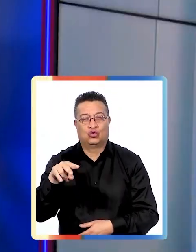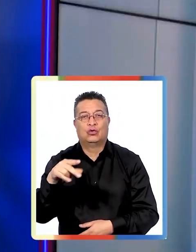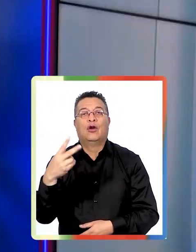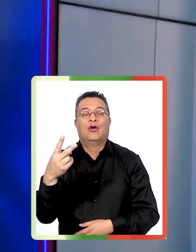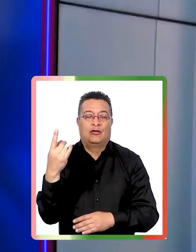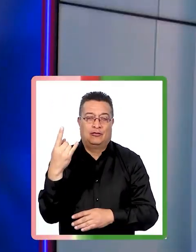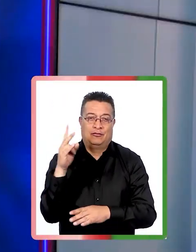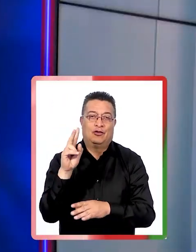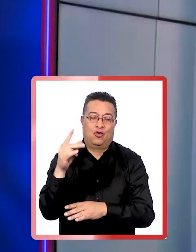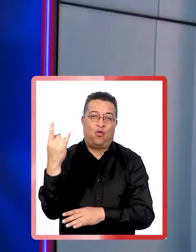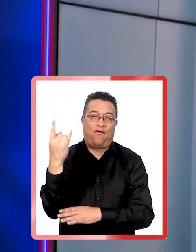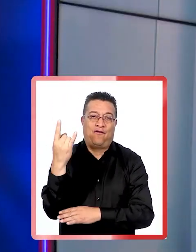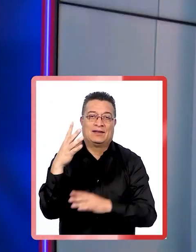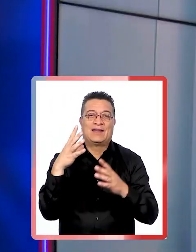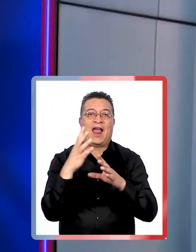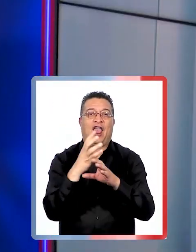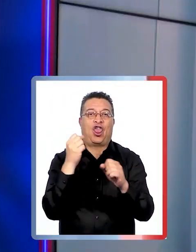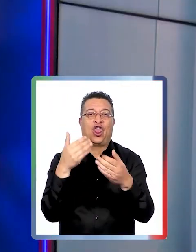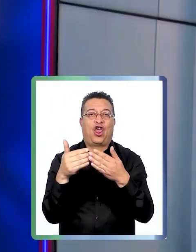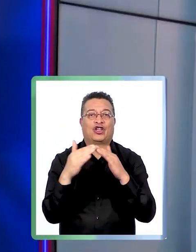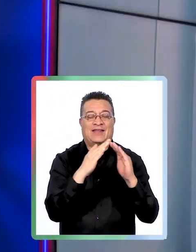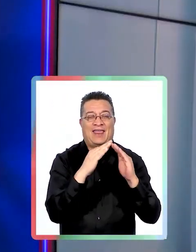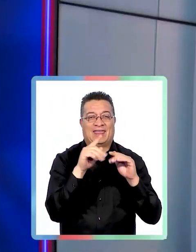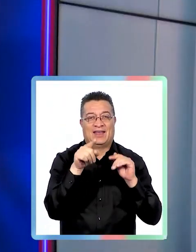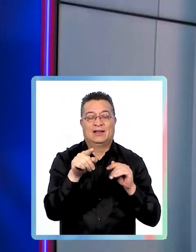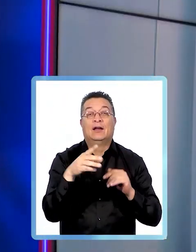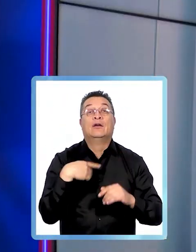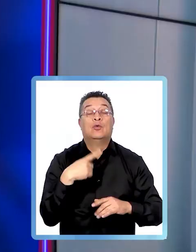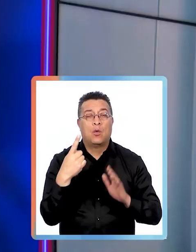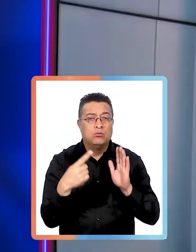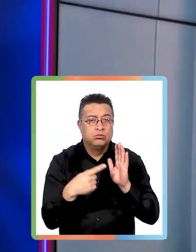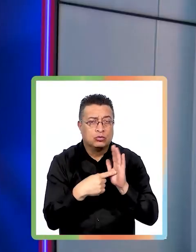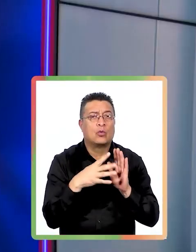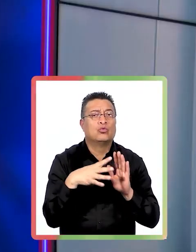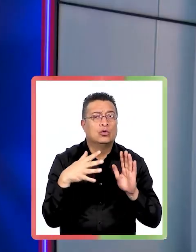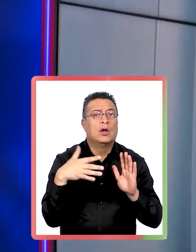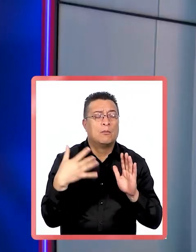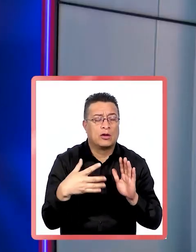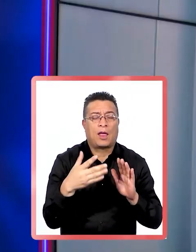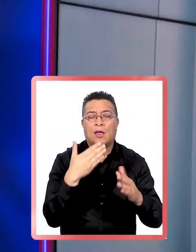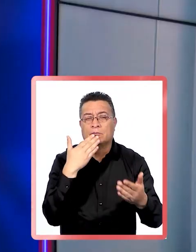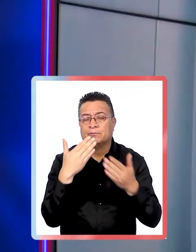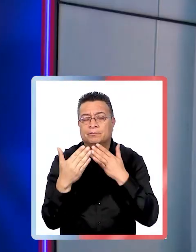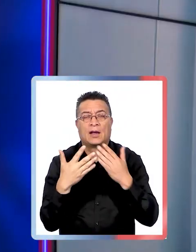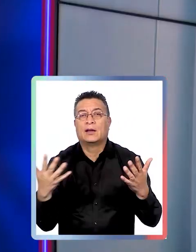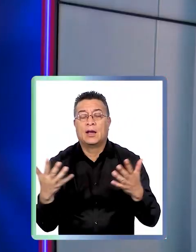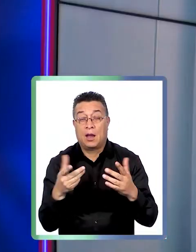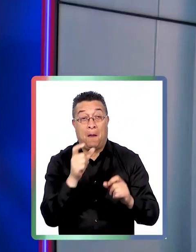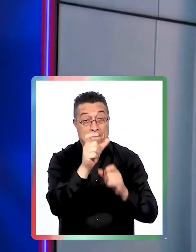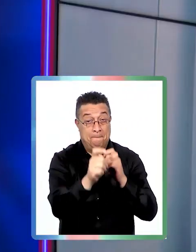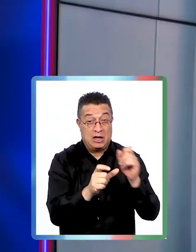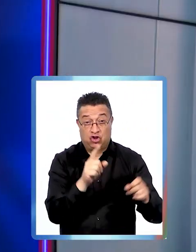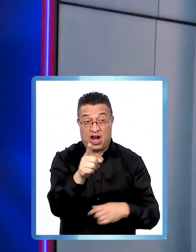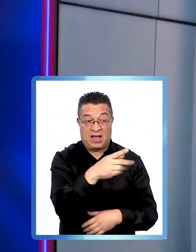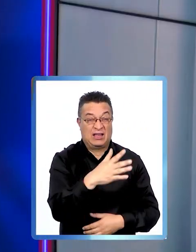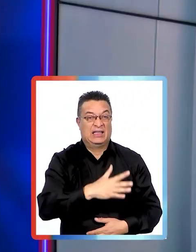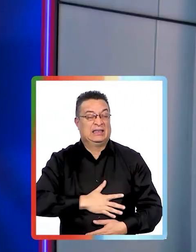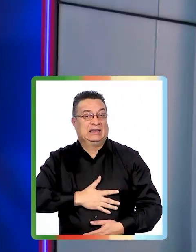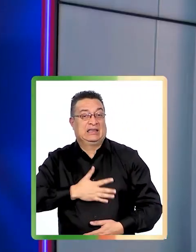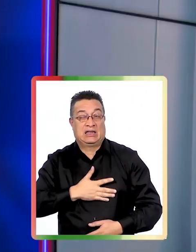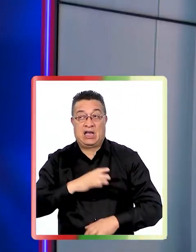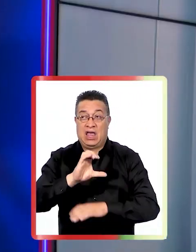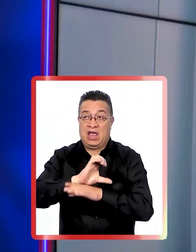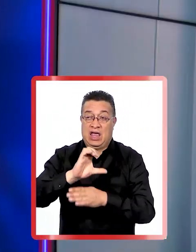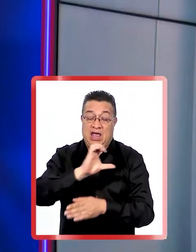de la Universidad de los Andes. Doctor, nos habíamos quedado en un punto muy interesante que habla de que si la gente considera que